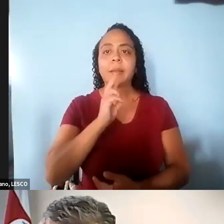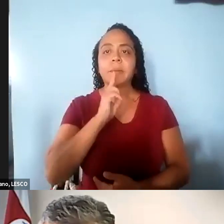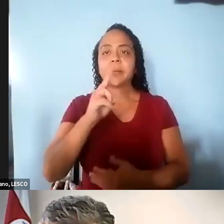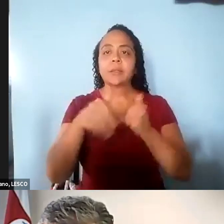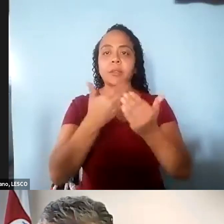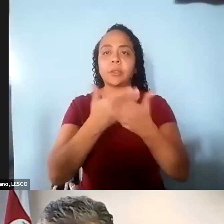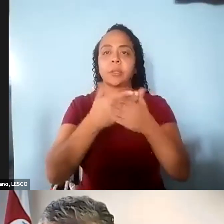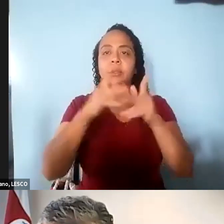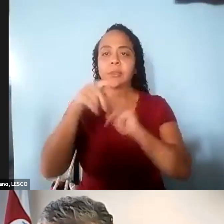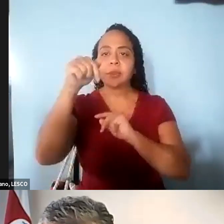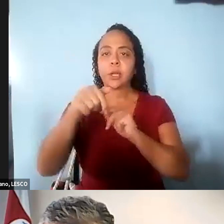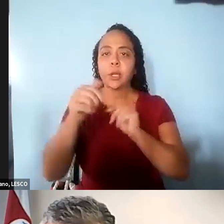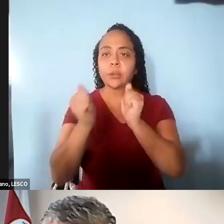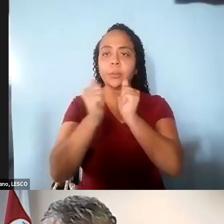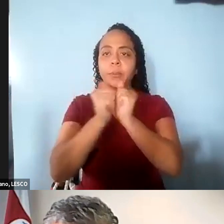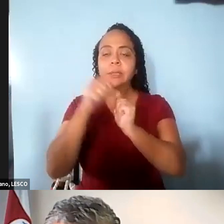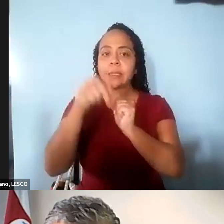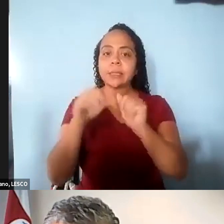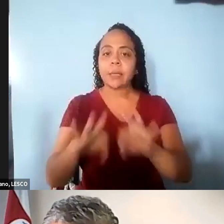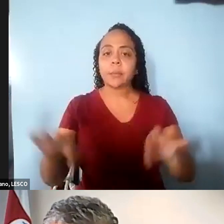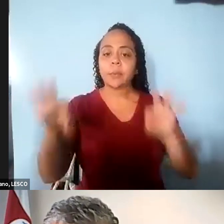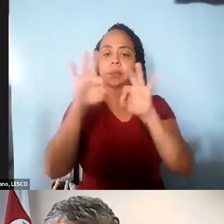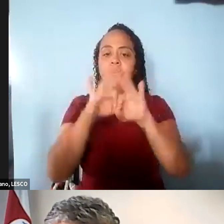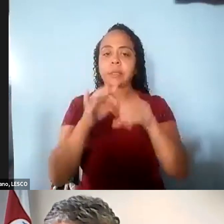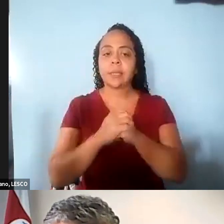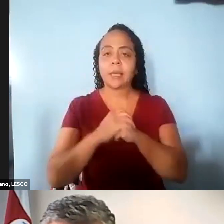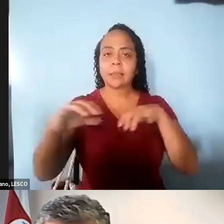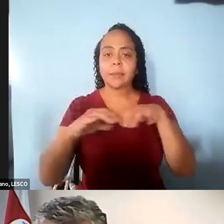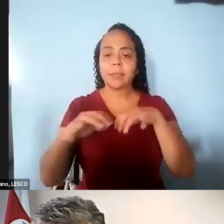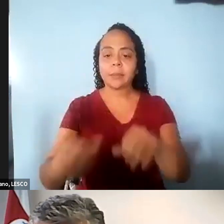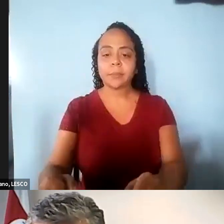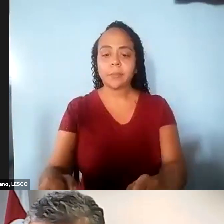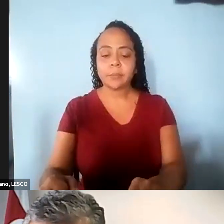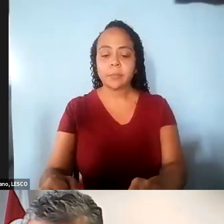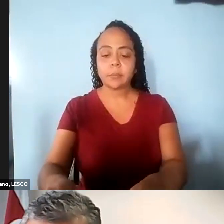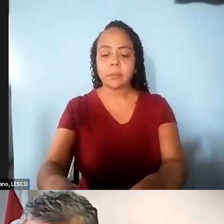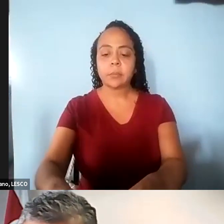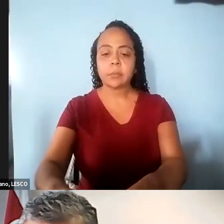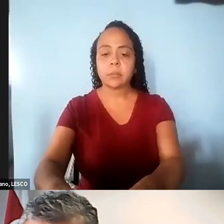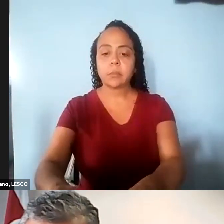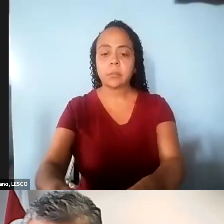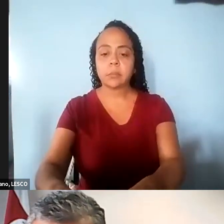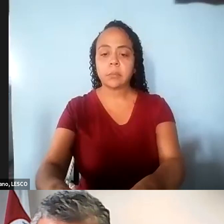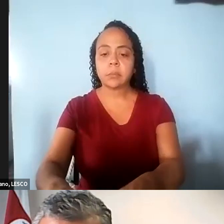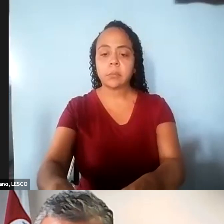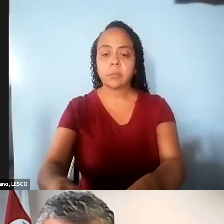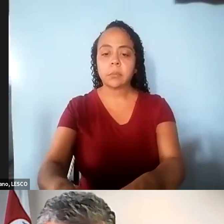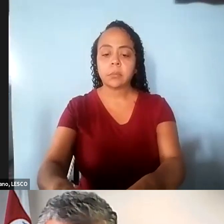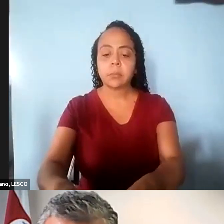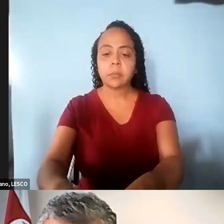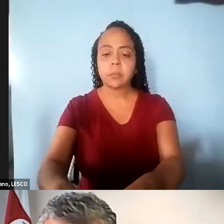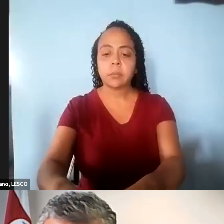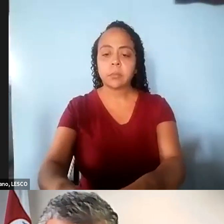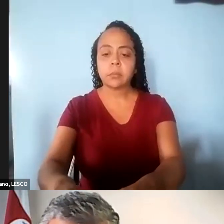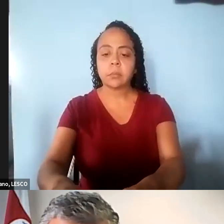hoy nos acompañan en esta importante en esta importante actividad para mí es un honor realmente poder poder estar en este selecto